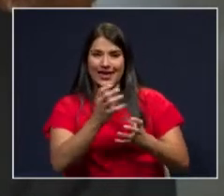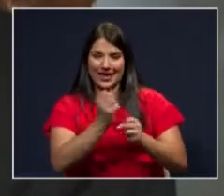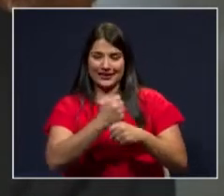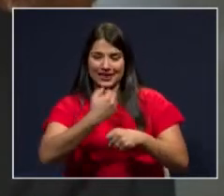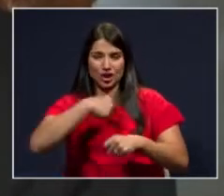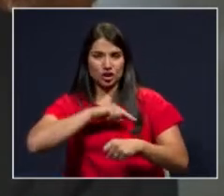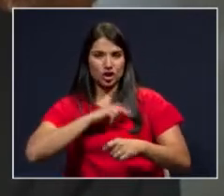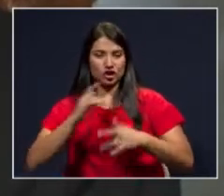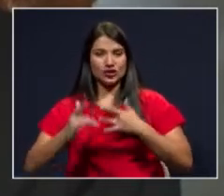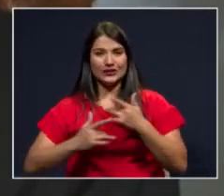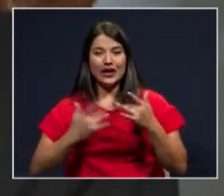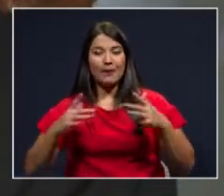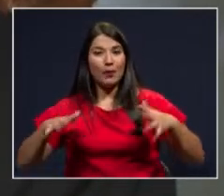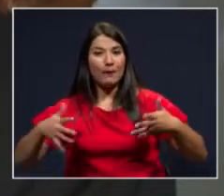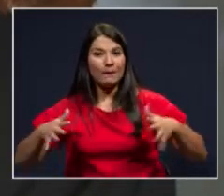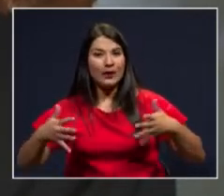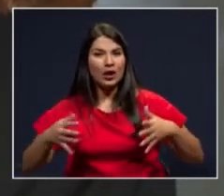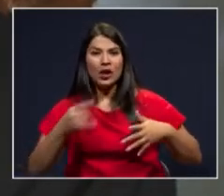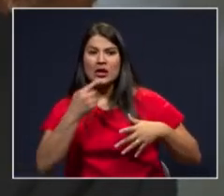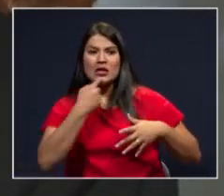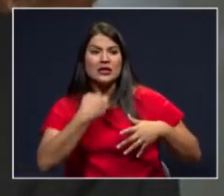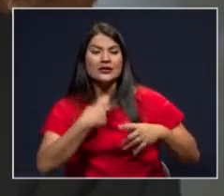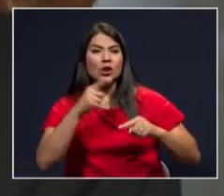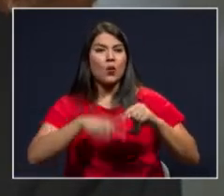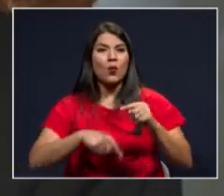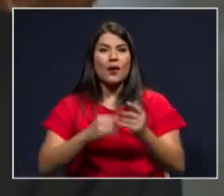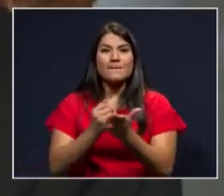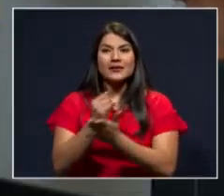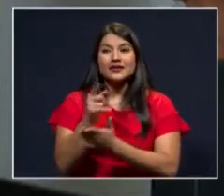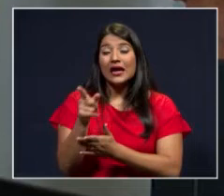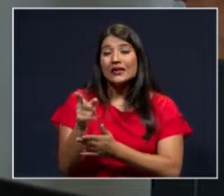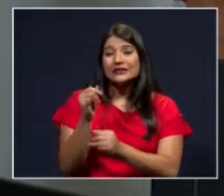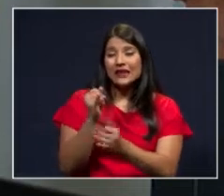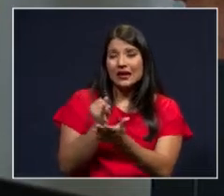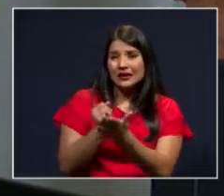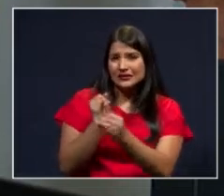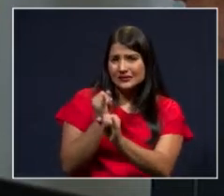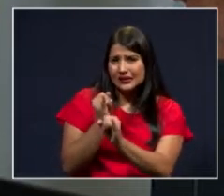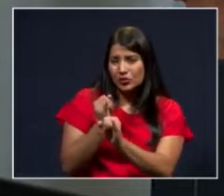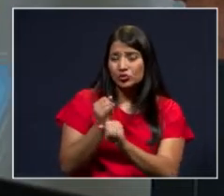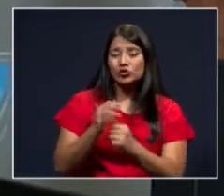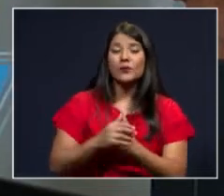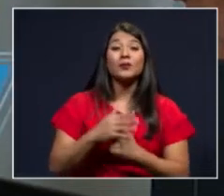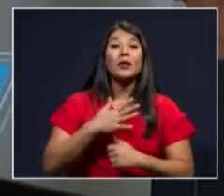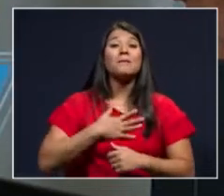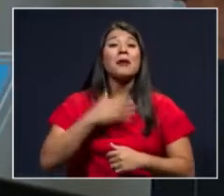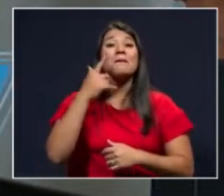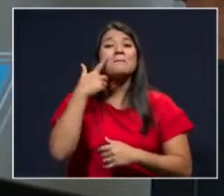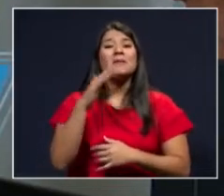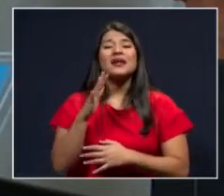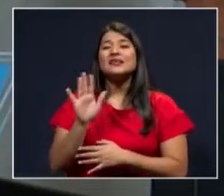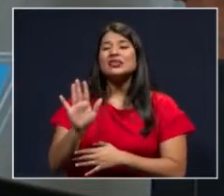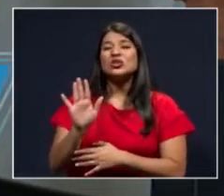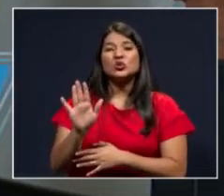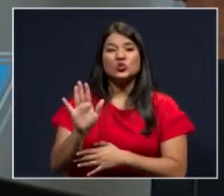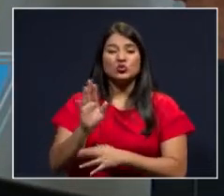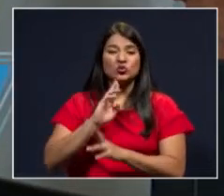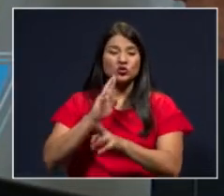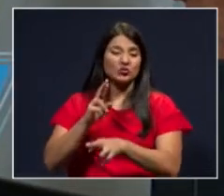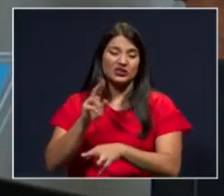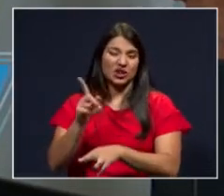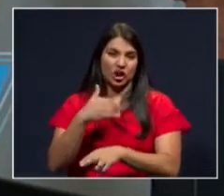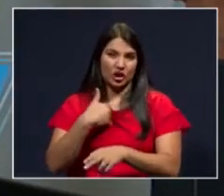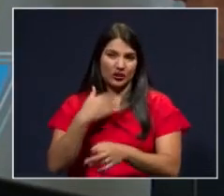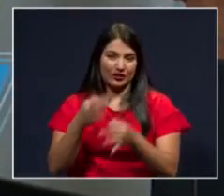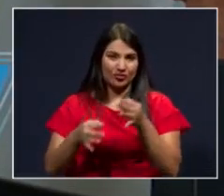dicen que no se puede investigar una institución de este talante. Pero me parece que esas son insinuaciones infundadas, por lo que ha